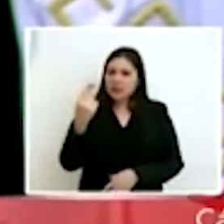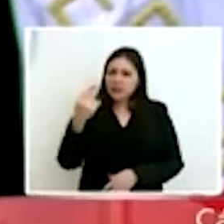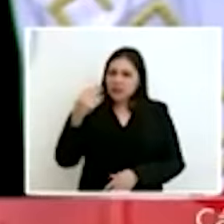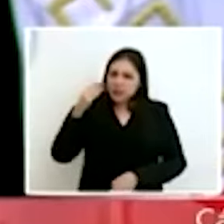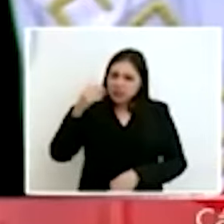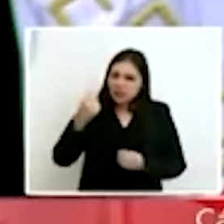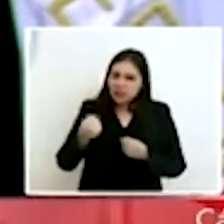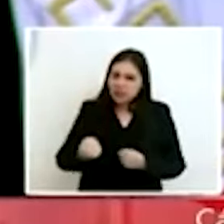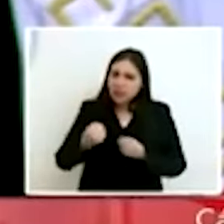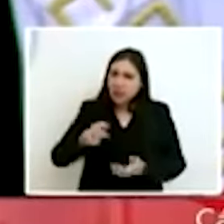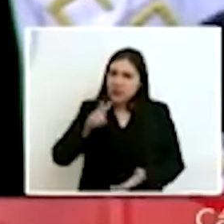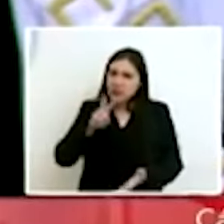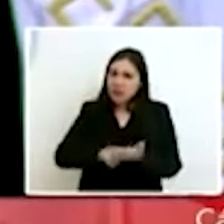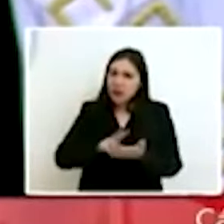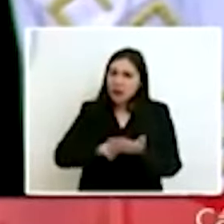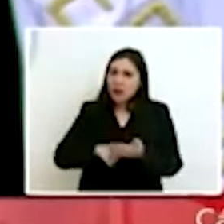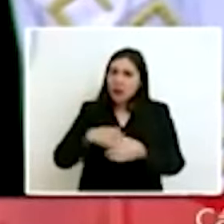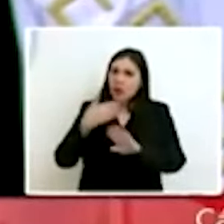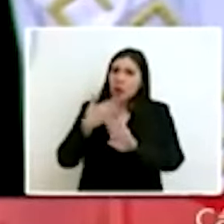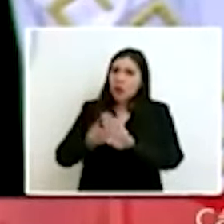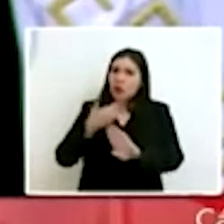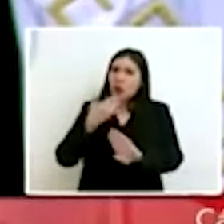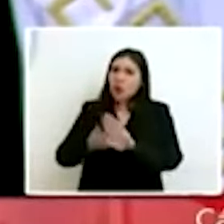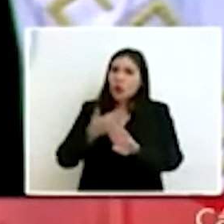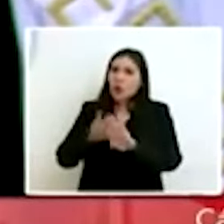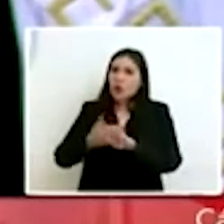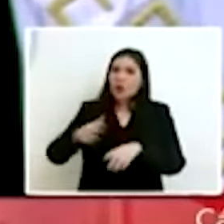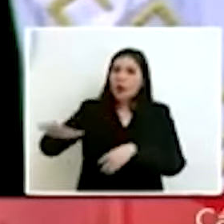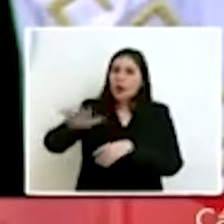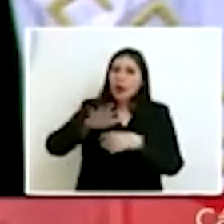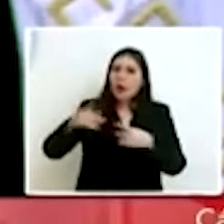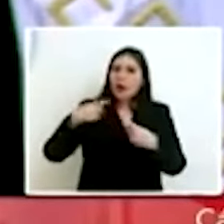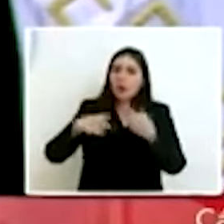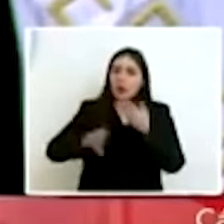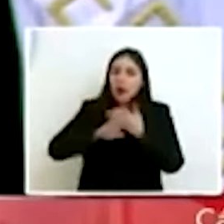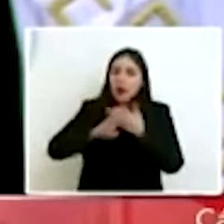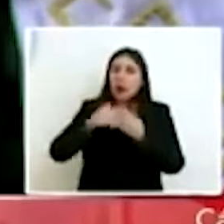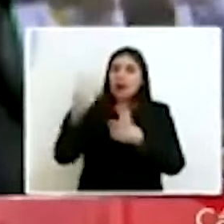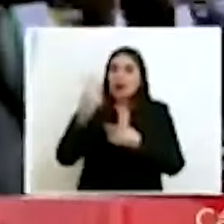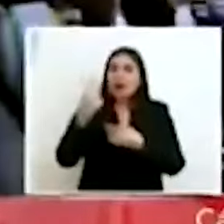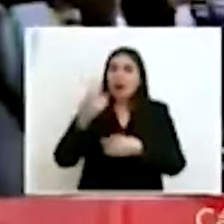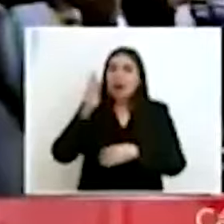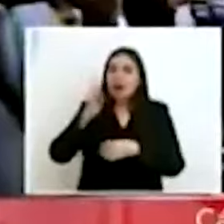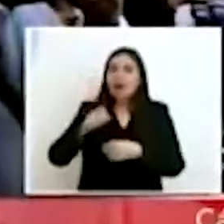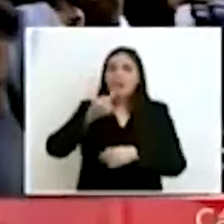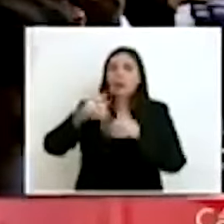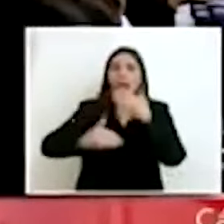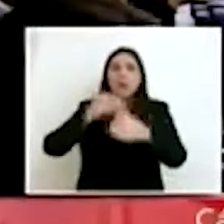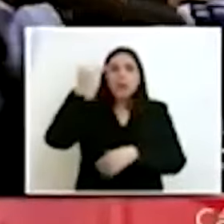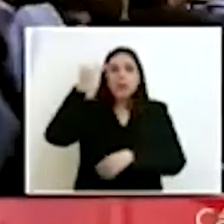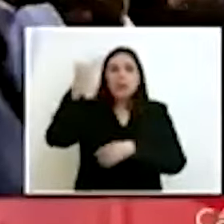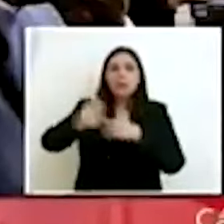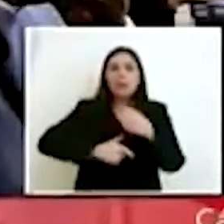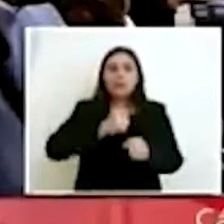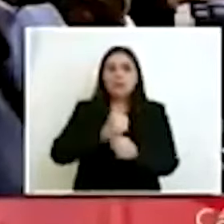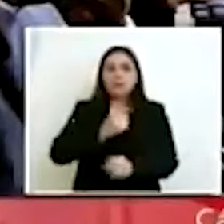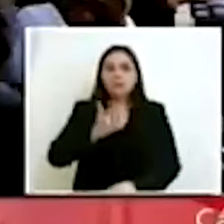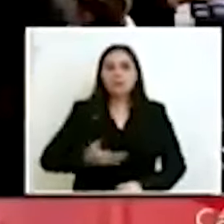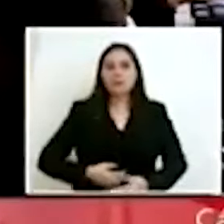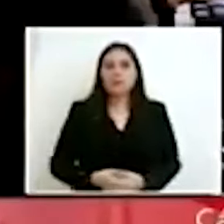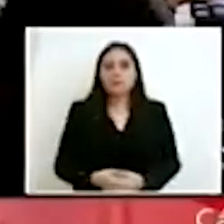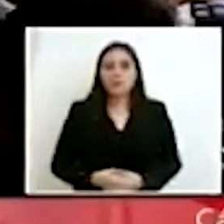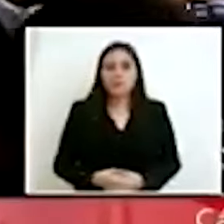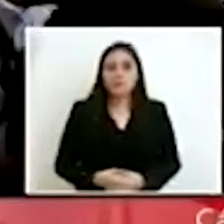Barreda salió a medios de comunicación cuando se encontraba en Campeche explicando